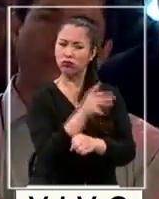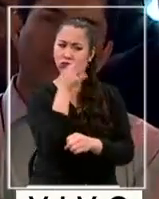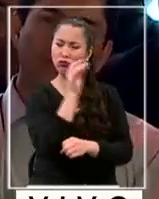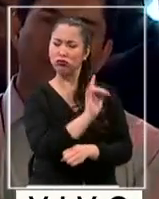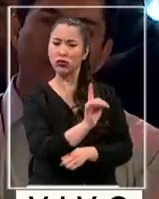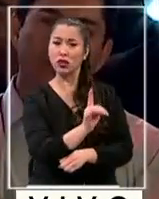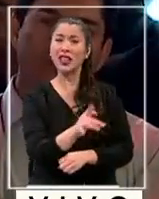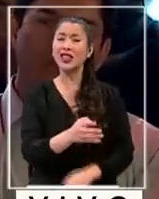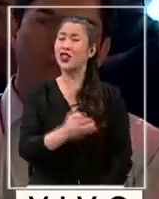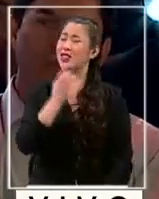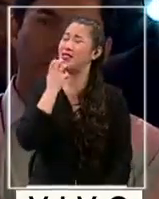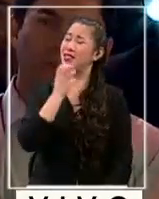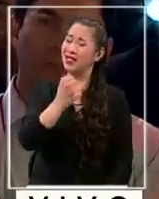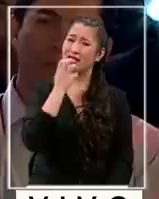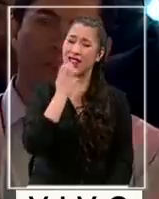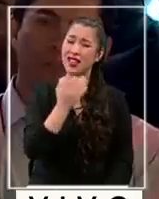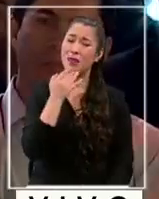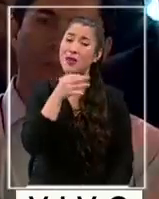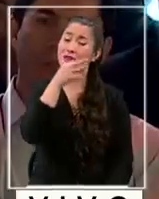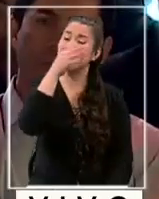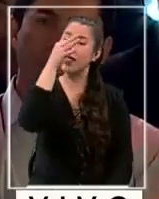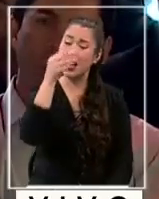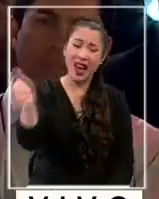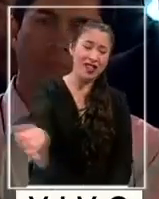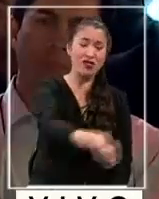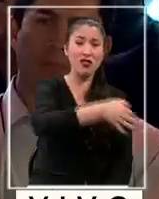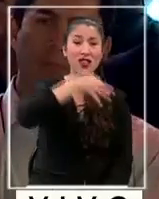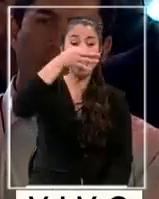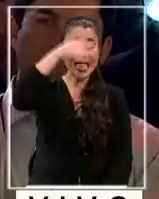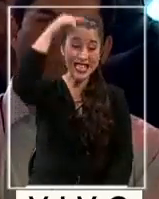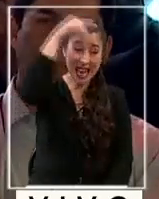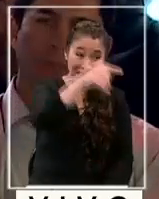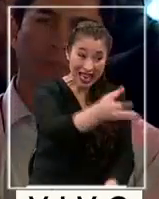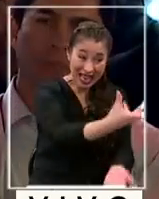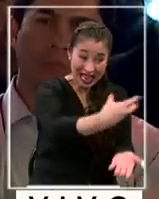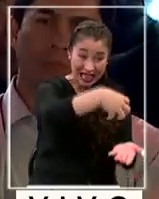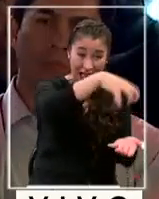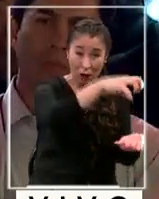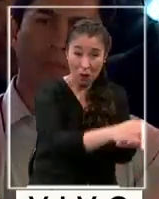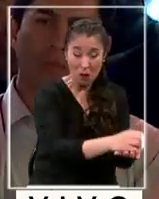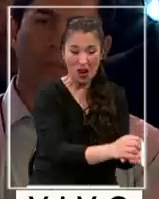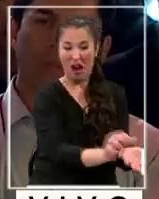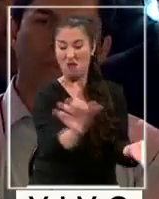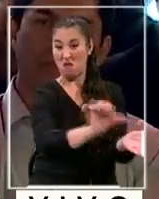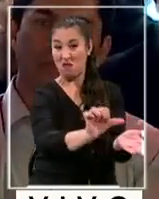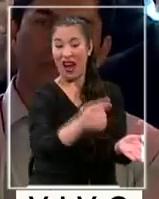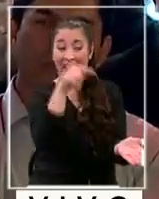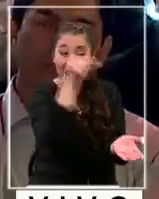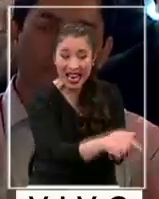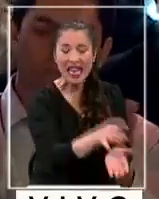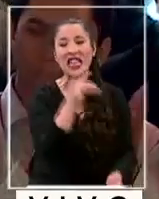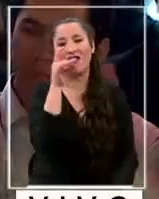los vientos que ahí estaba el verdadero Chile, el Chile que sufre.